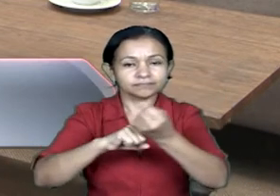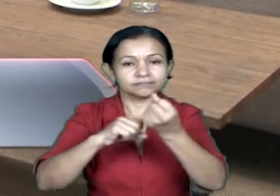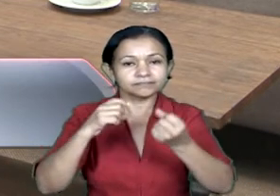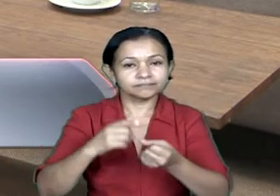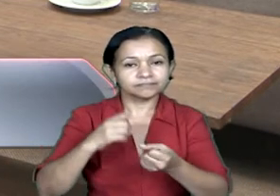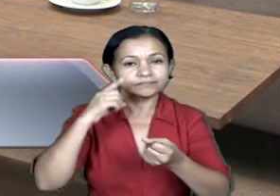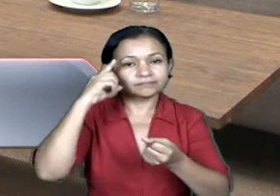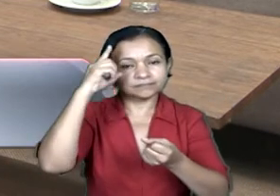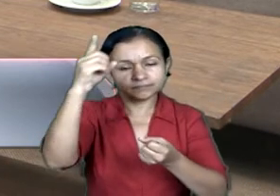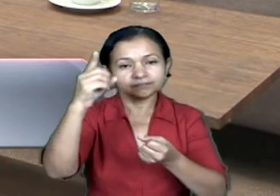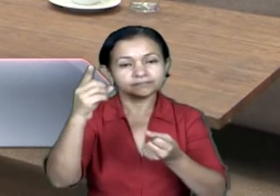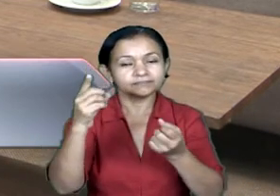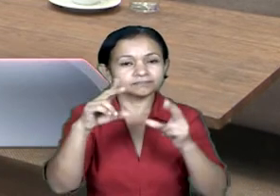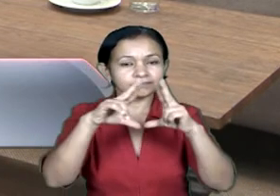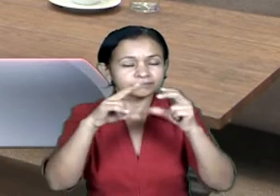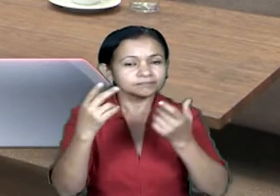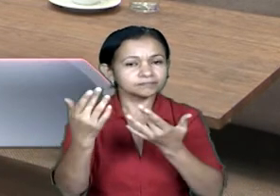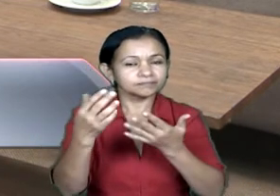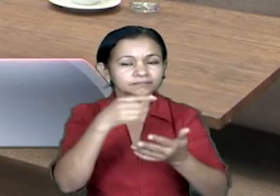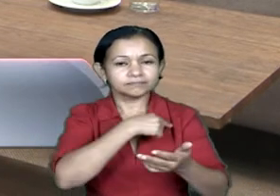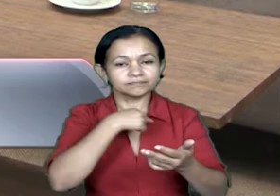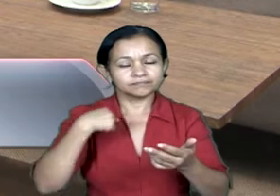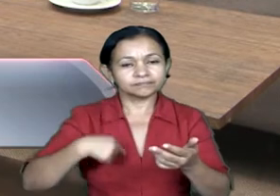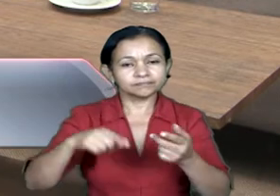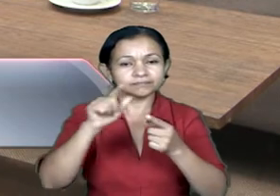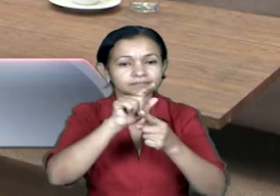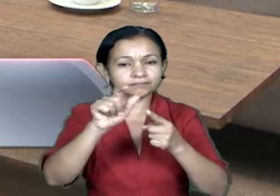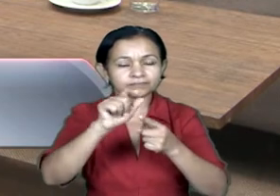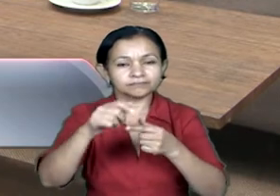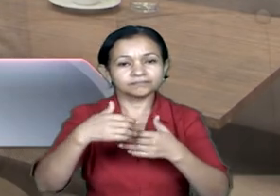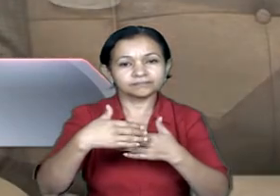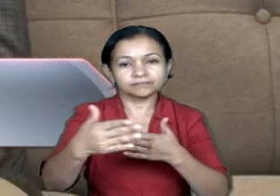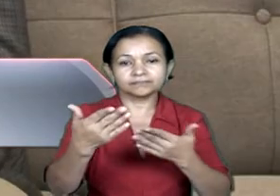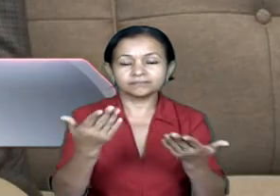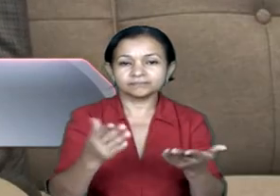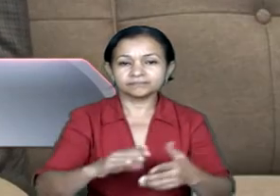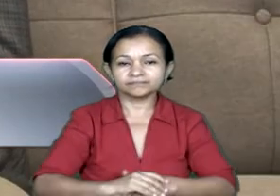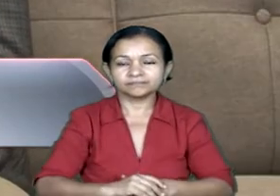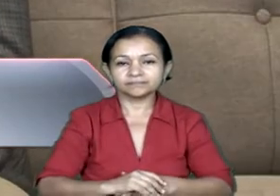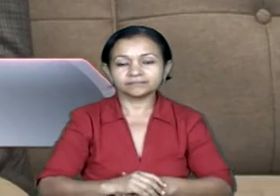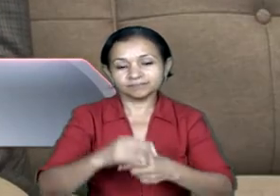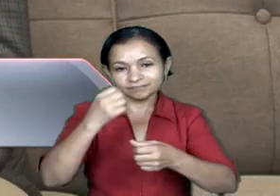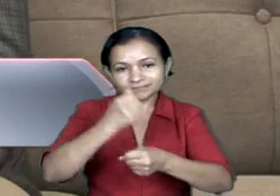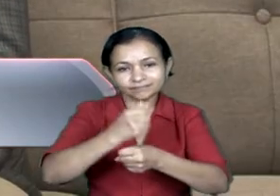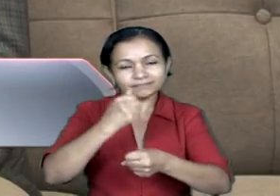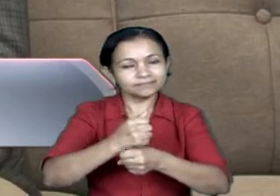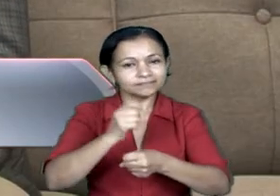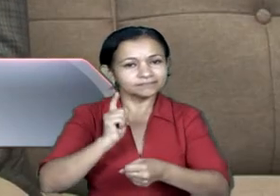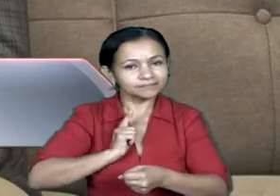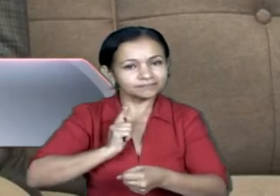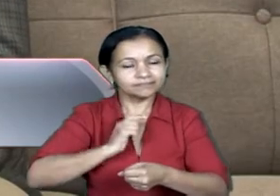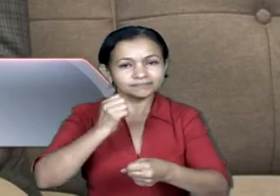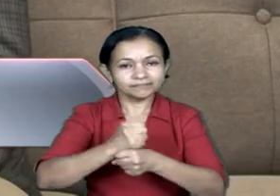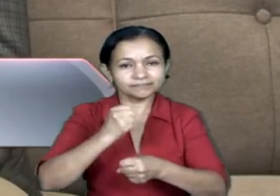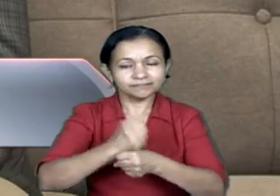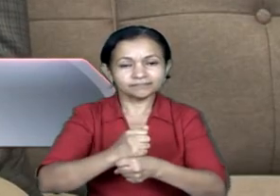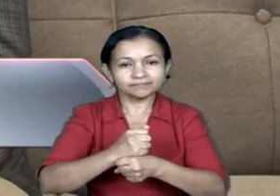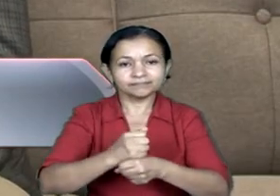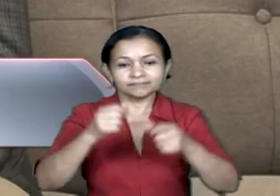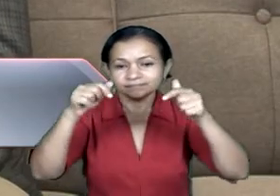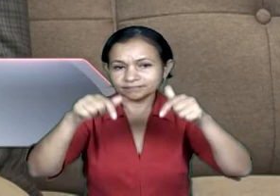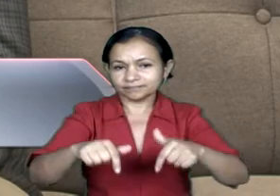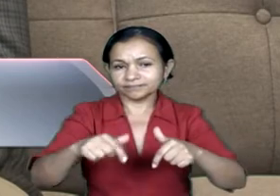¿Qué es lo que podemos esperar de China-Taiwán en los próximos meses? Siempre eso, en eso estamos trabajando, ¿no? Y acá es